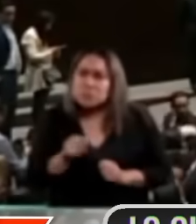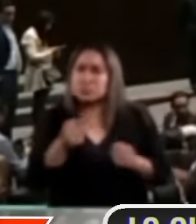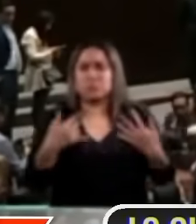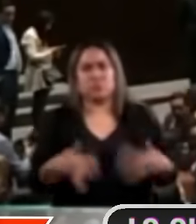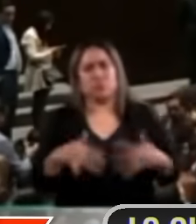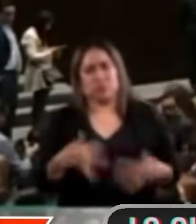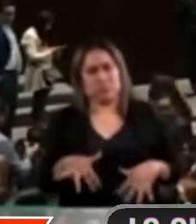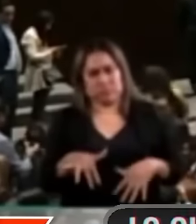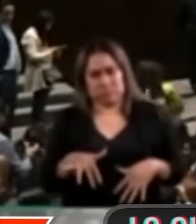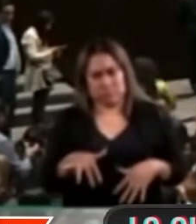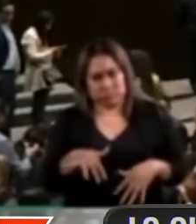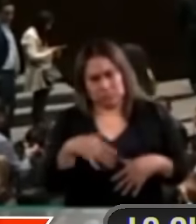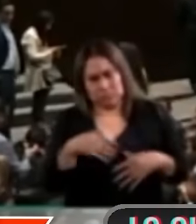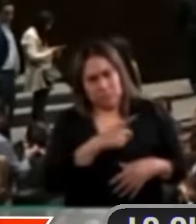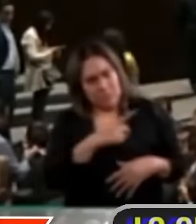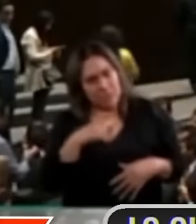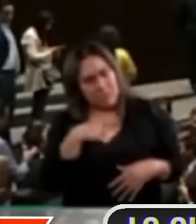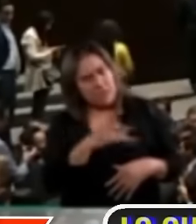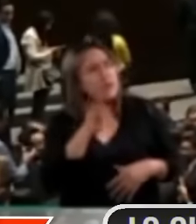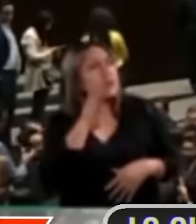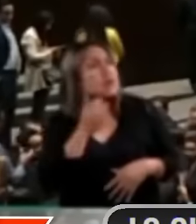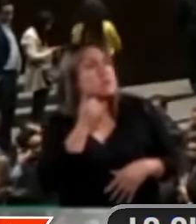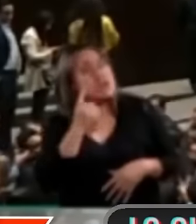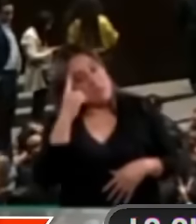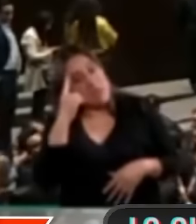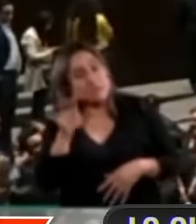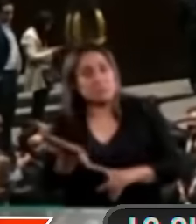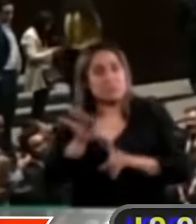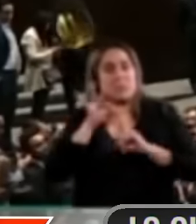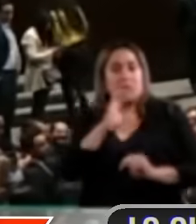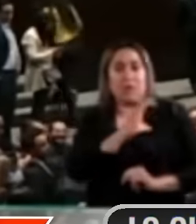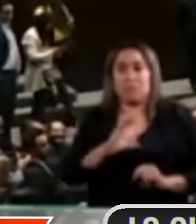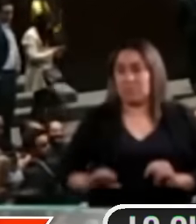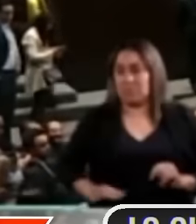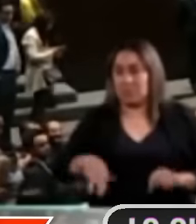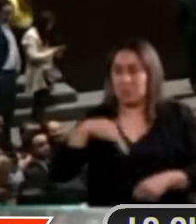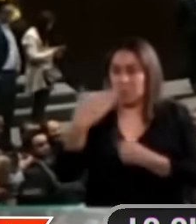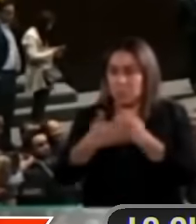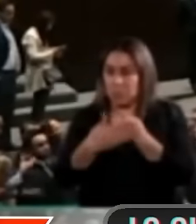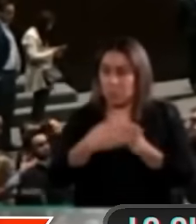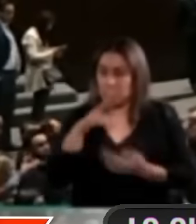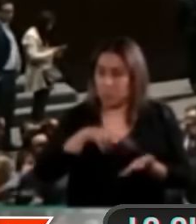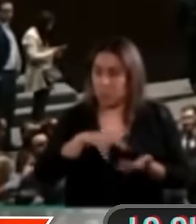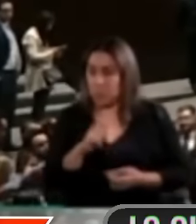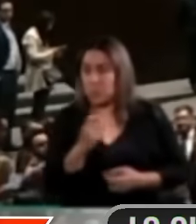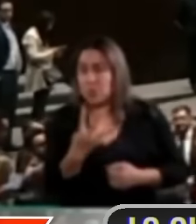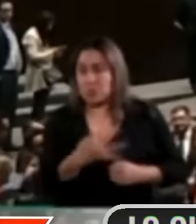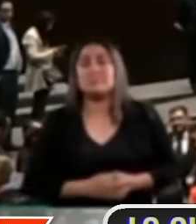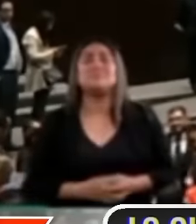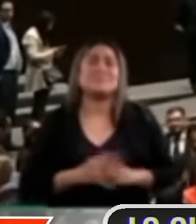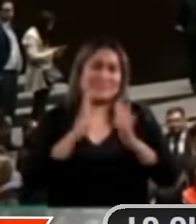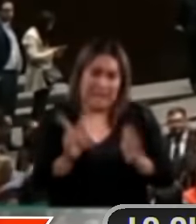alta tribuna del pueblo para posicionar su candidatura para el 2024. Aún